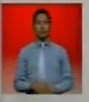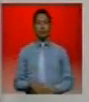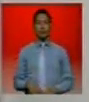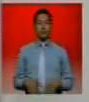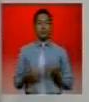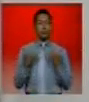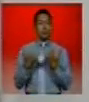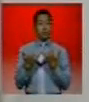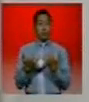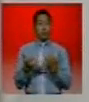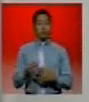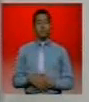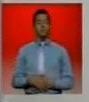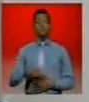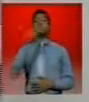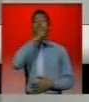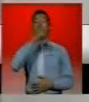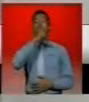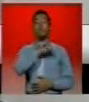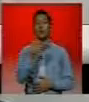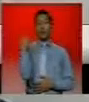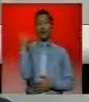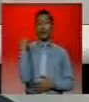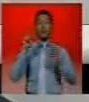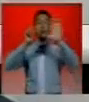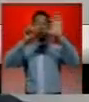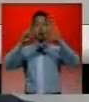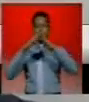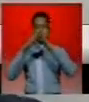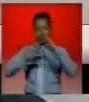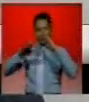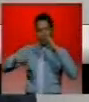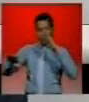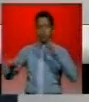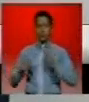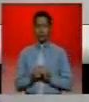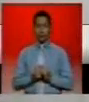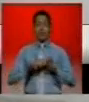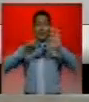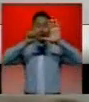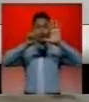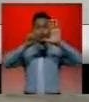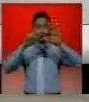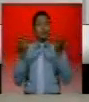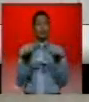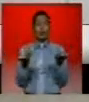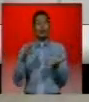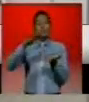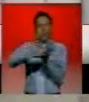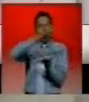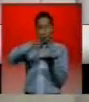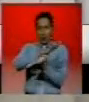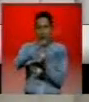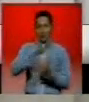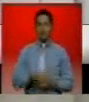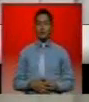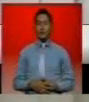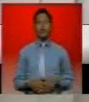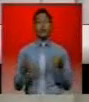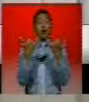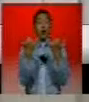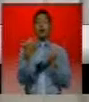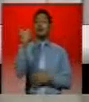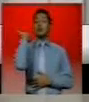Actualmente para Manta tenemos 7 albergues, 6 de los cuales están en unidades educativas. Ahora tenemos